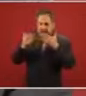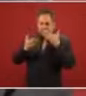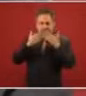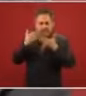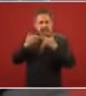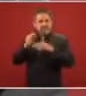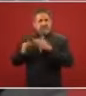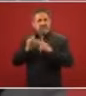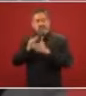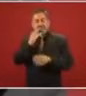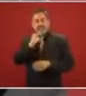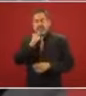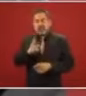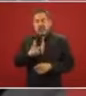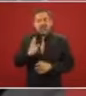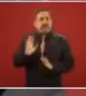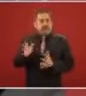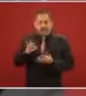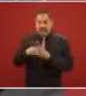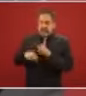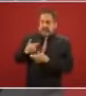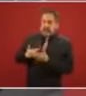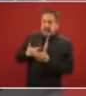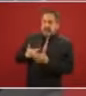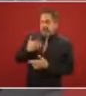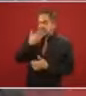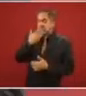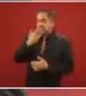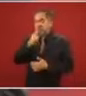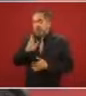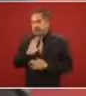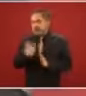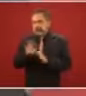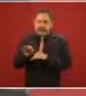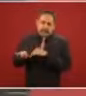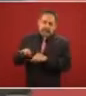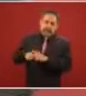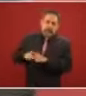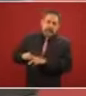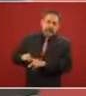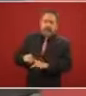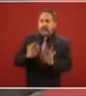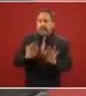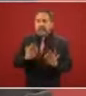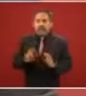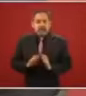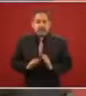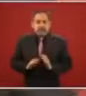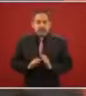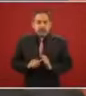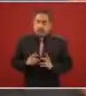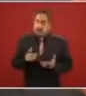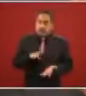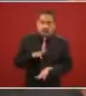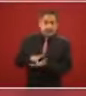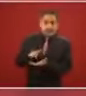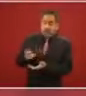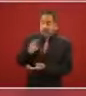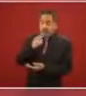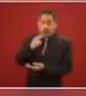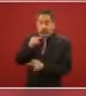están produciendo porque las vamos a utilizar,